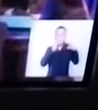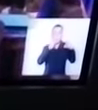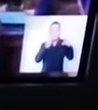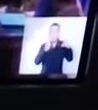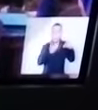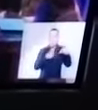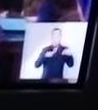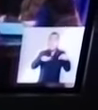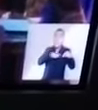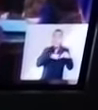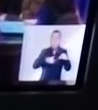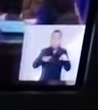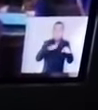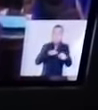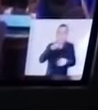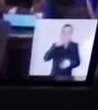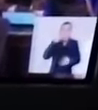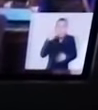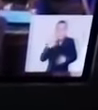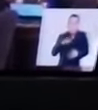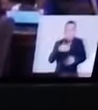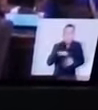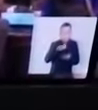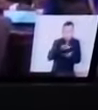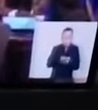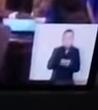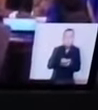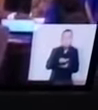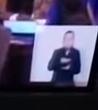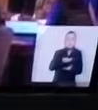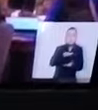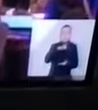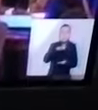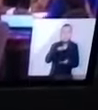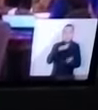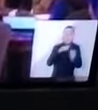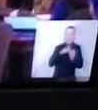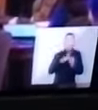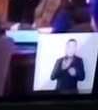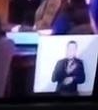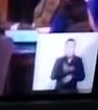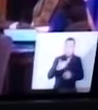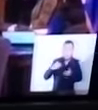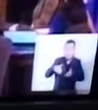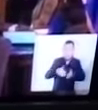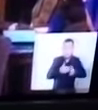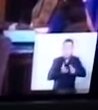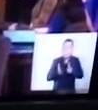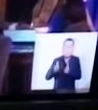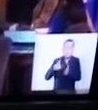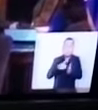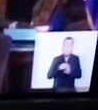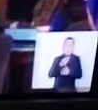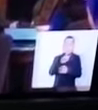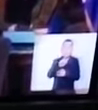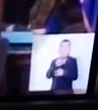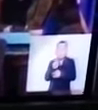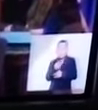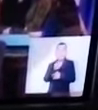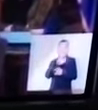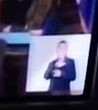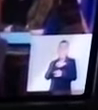sobre las zonas propensas a inundaciones pegadas con el sistema de ríos. Aquí tenemos las